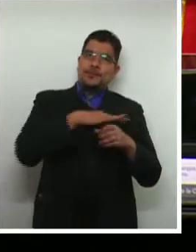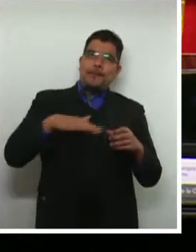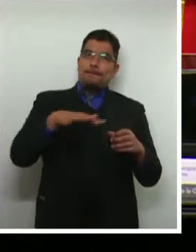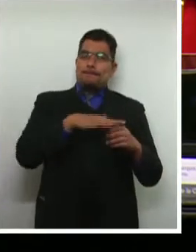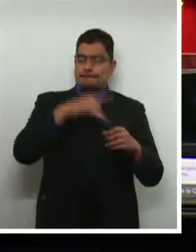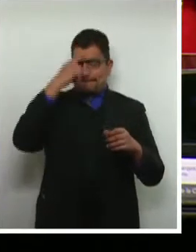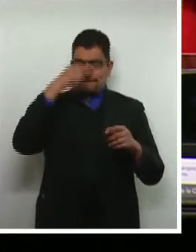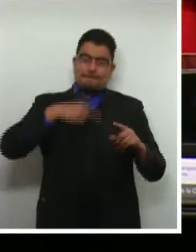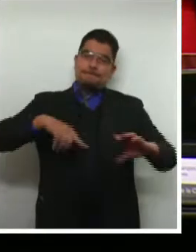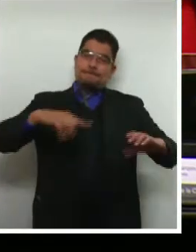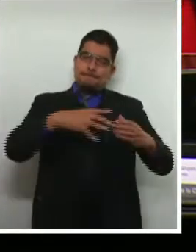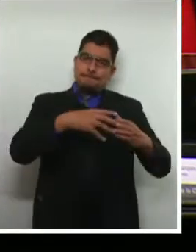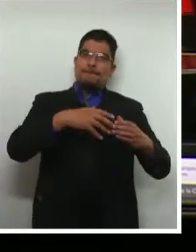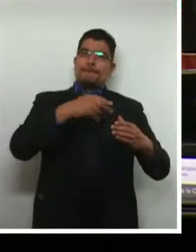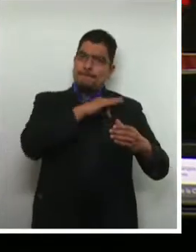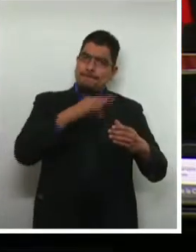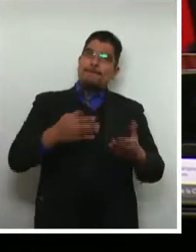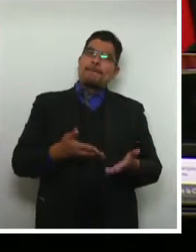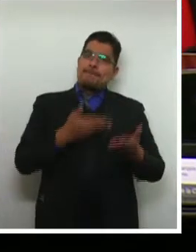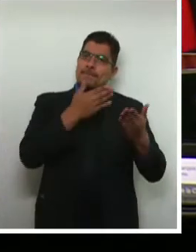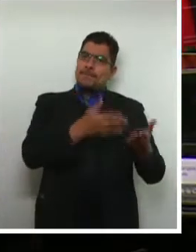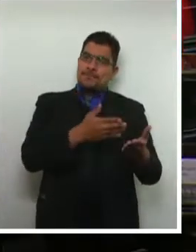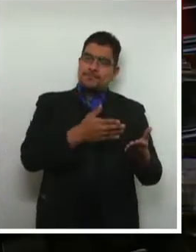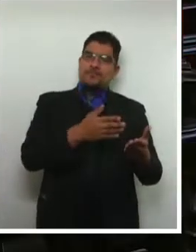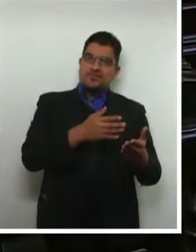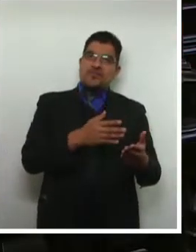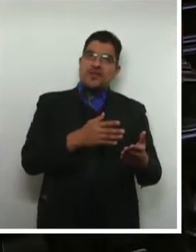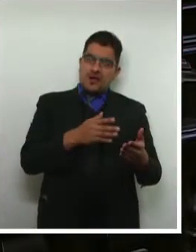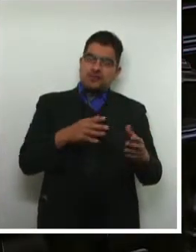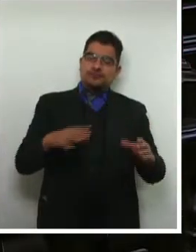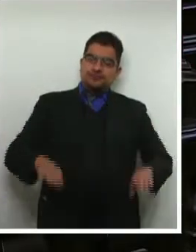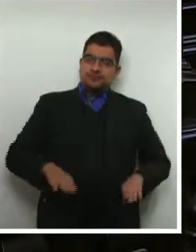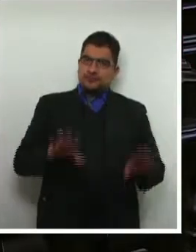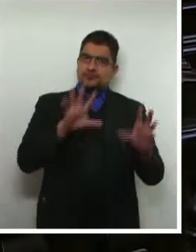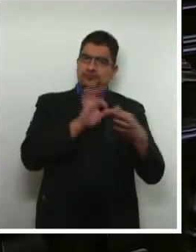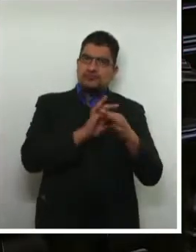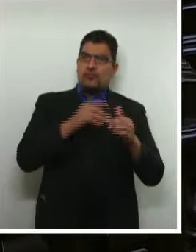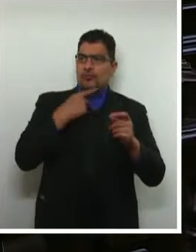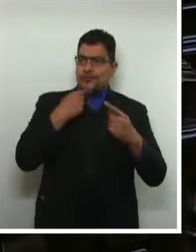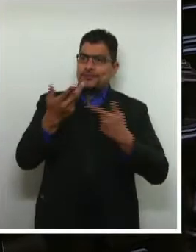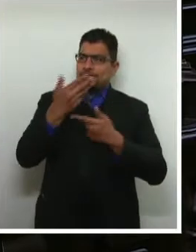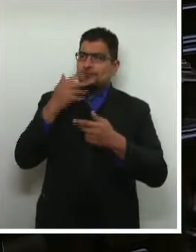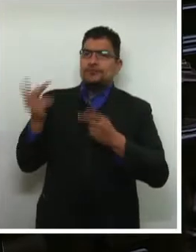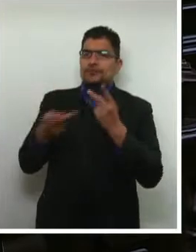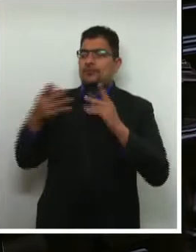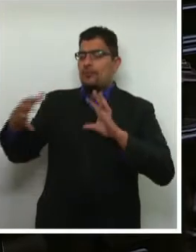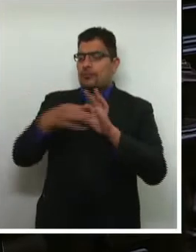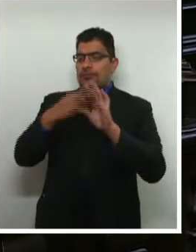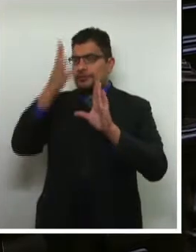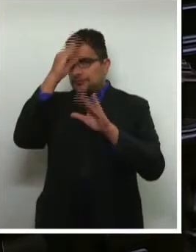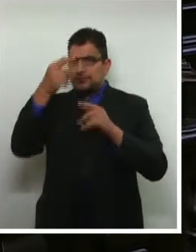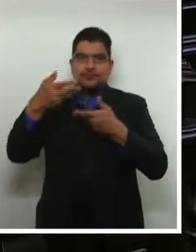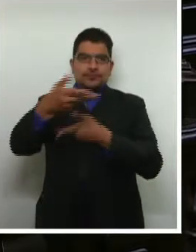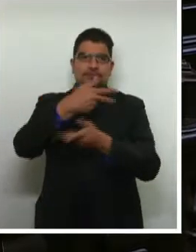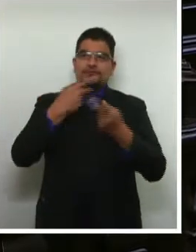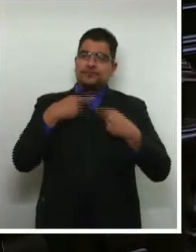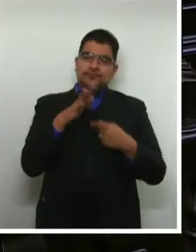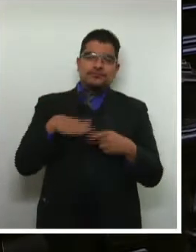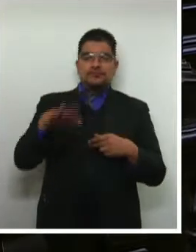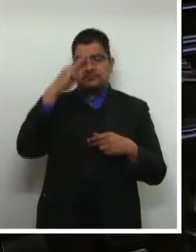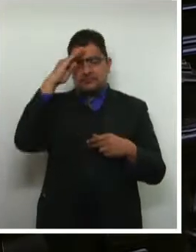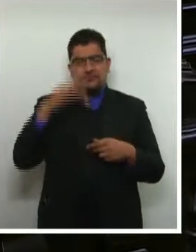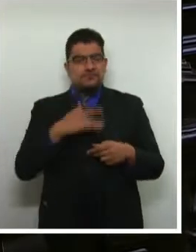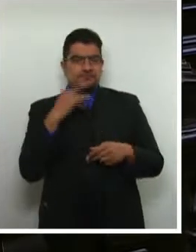de tener el carácter de generar concertación pública. Me parece que en estos